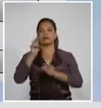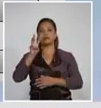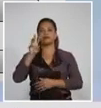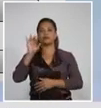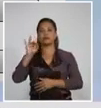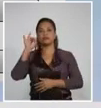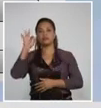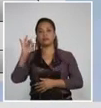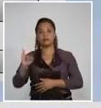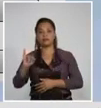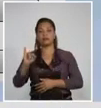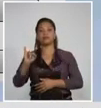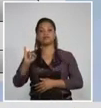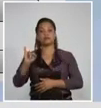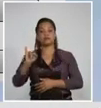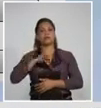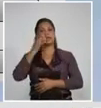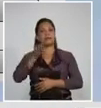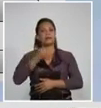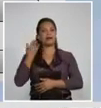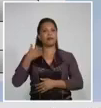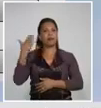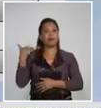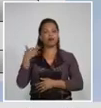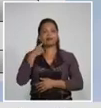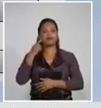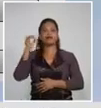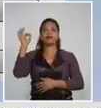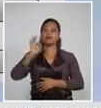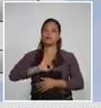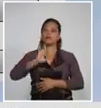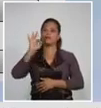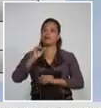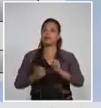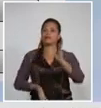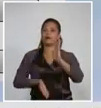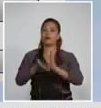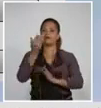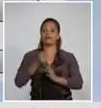1.355.286, que como ya dijimos, es la letalidad más alta,